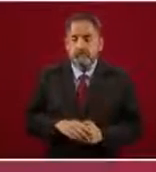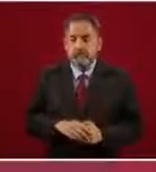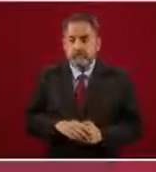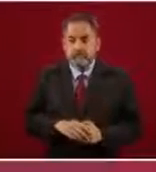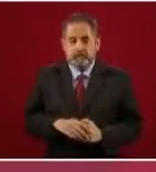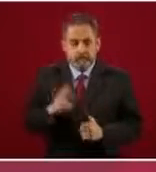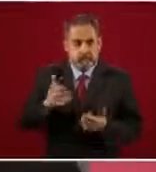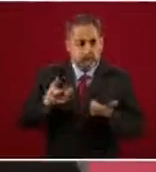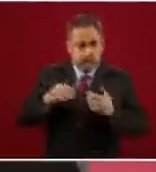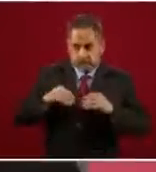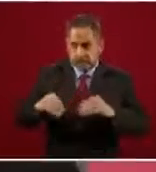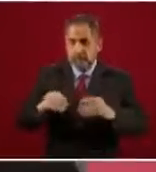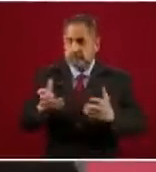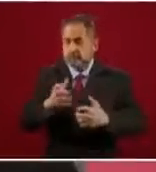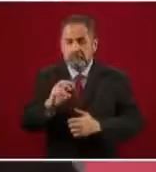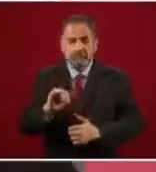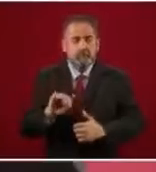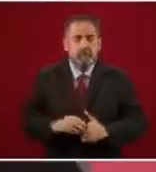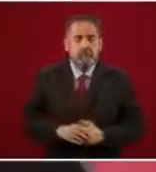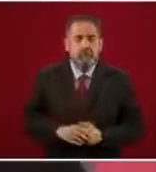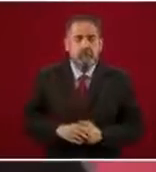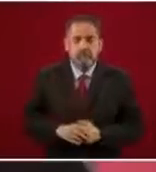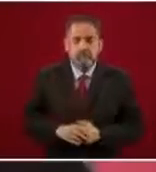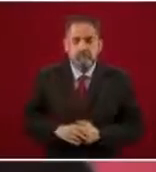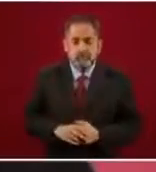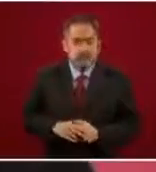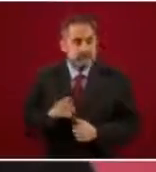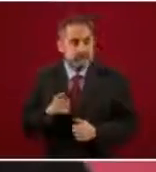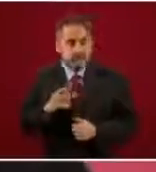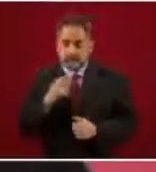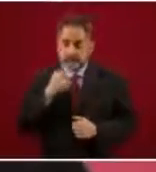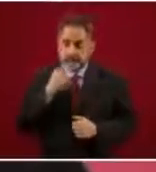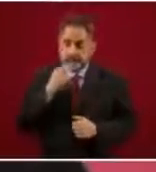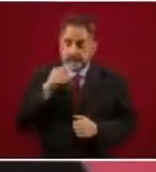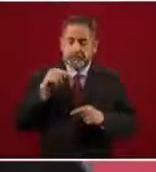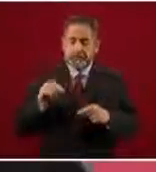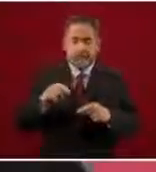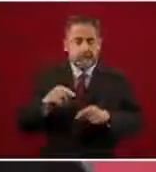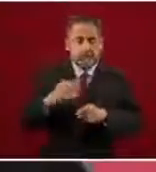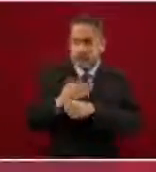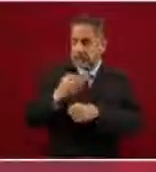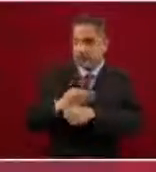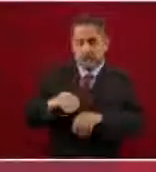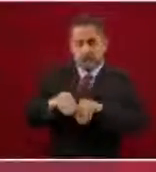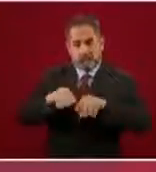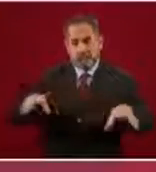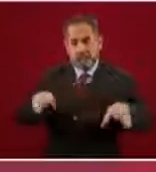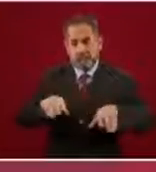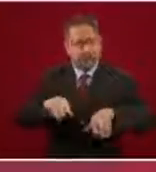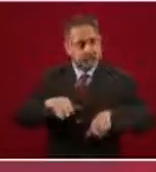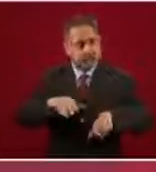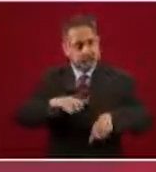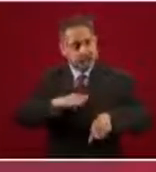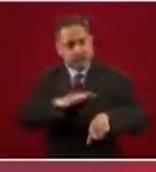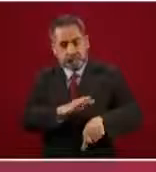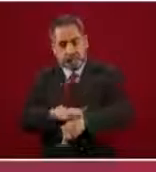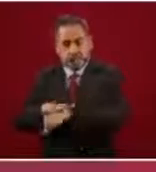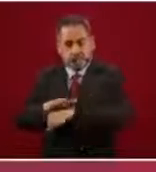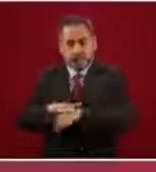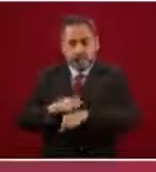se está actuando. Y sirve esto para informar de